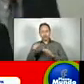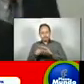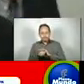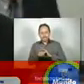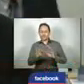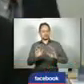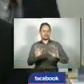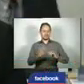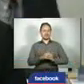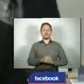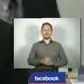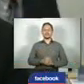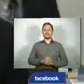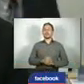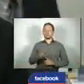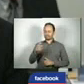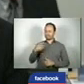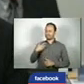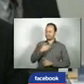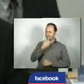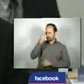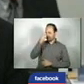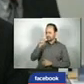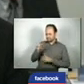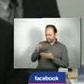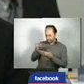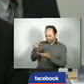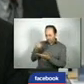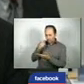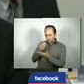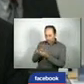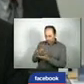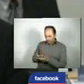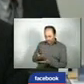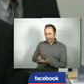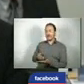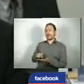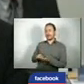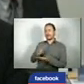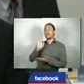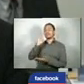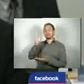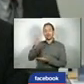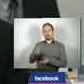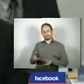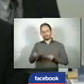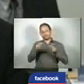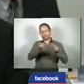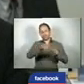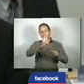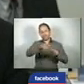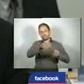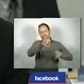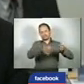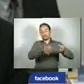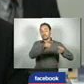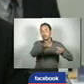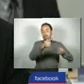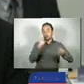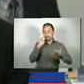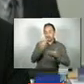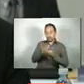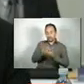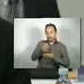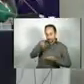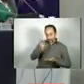Y sí consideramos que existen elementos para que conozca luego el tribunal competente y que éste pueda finalmente comprobar o no